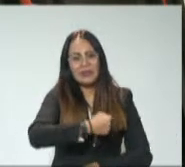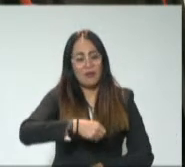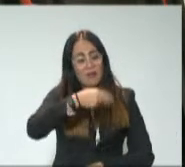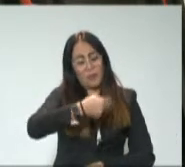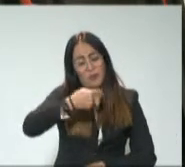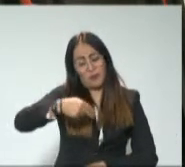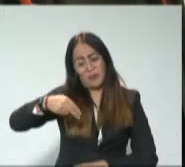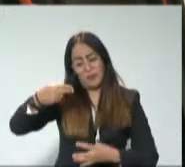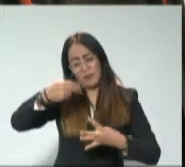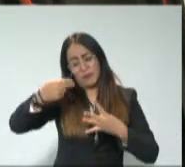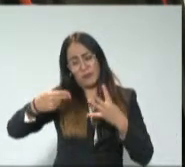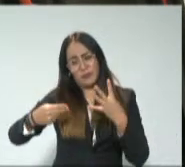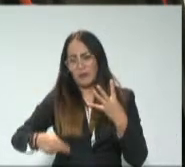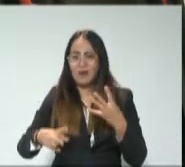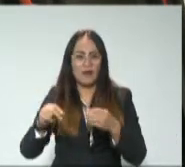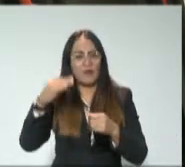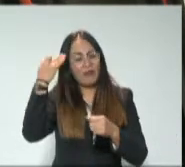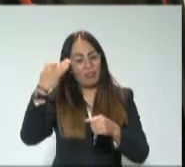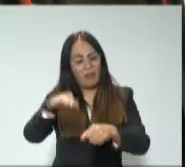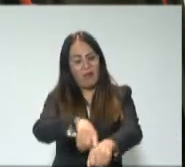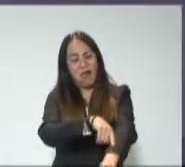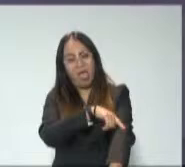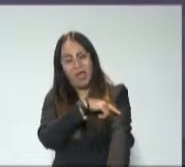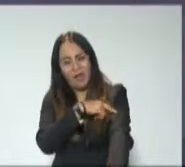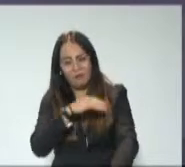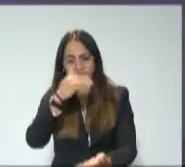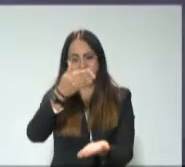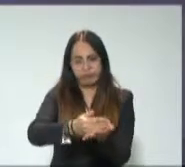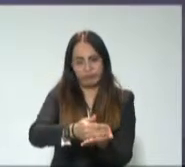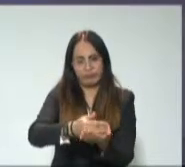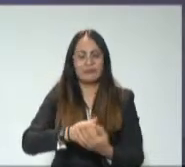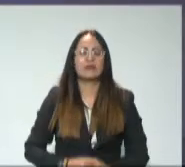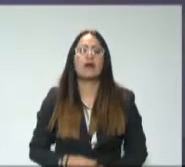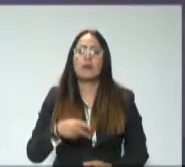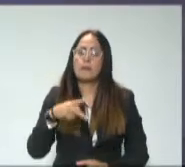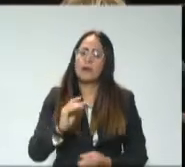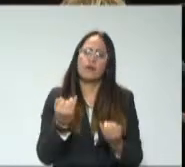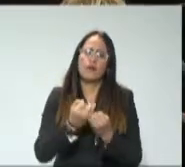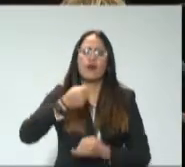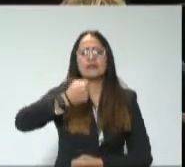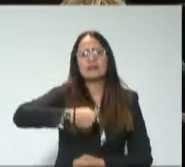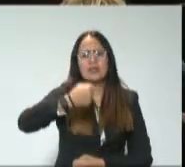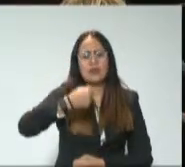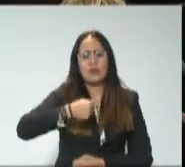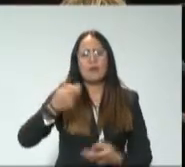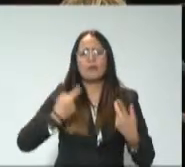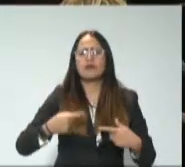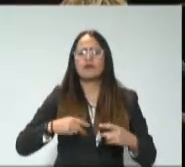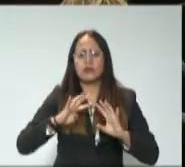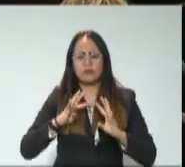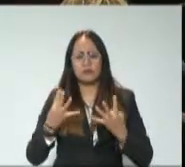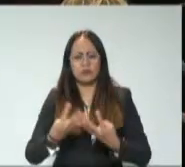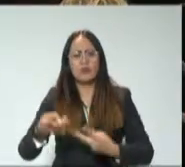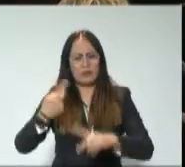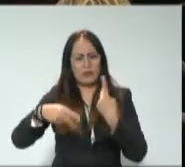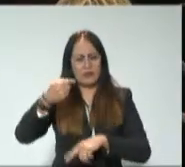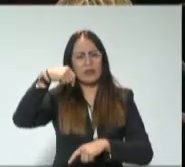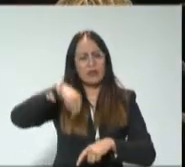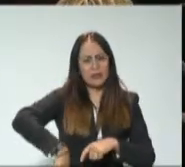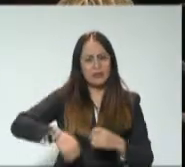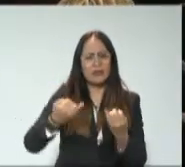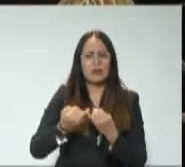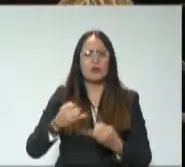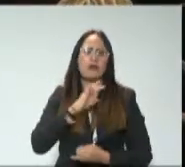decir todos sus nombres porque se me acaba el tiempo y saludo también a los comisionados que nos acompañan y cito a los